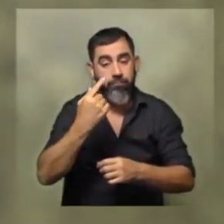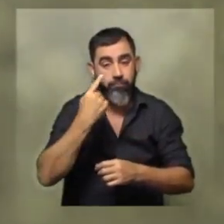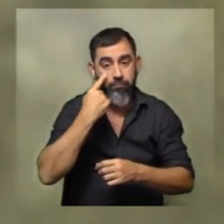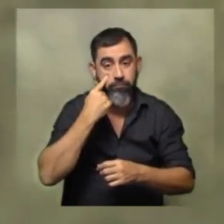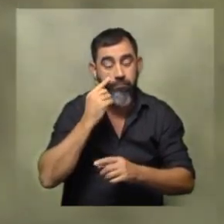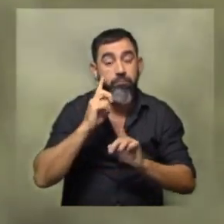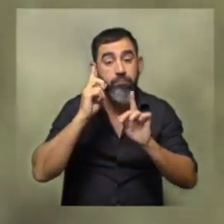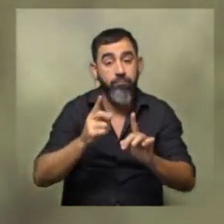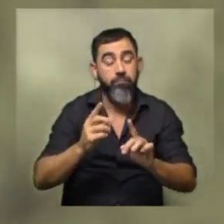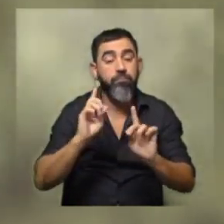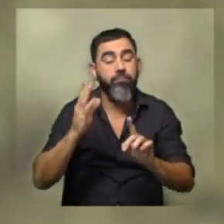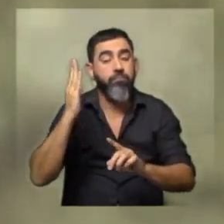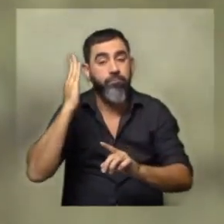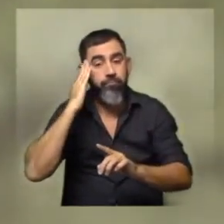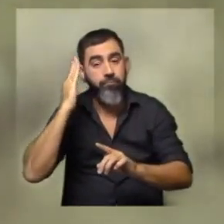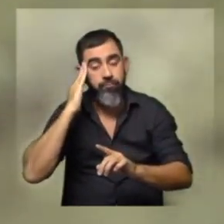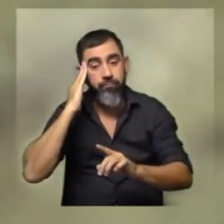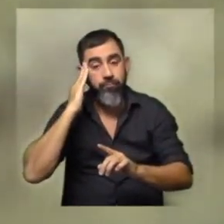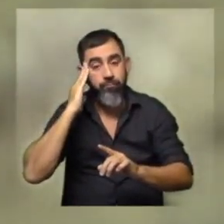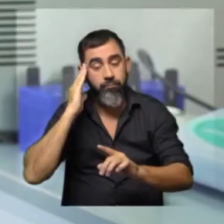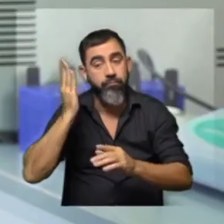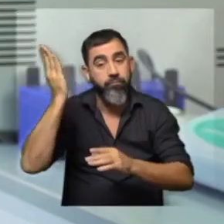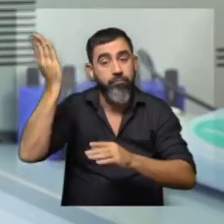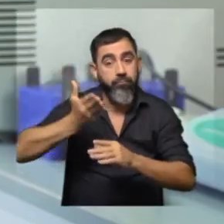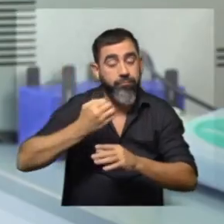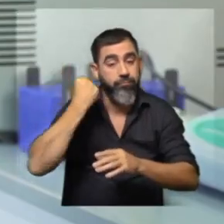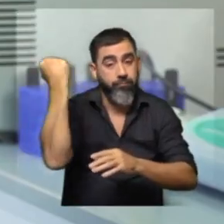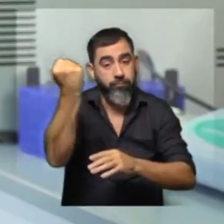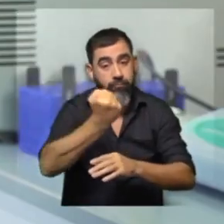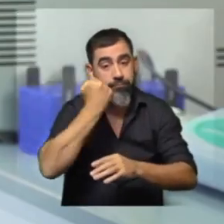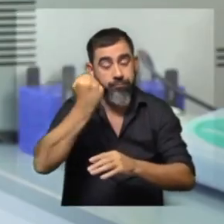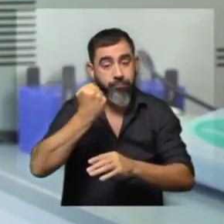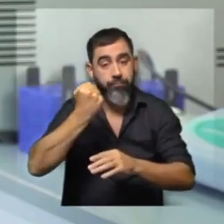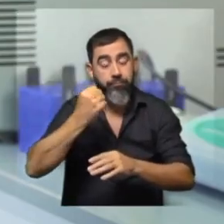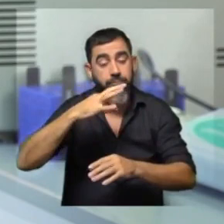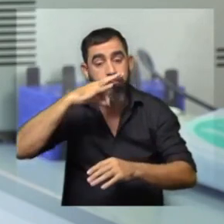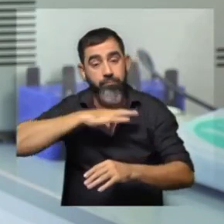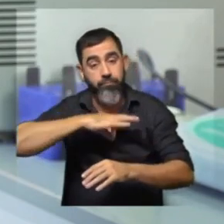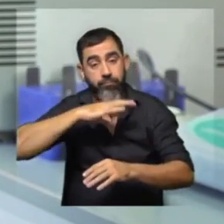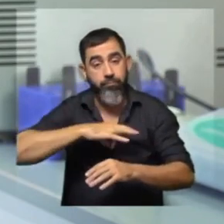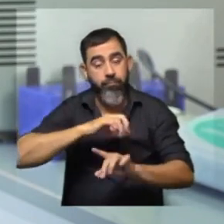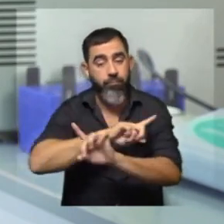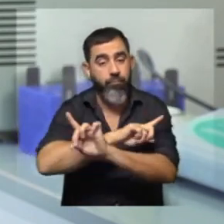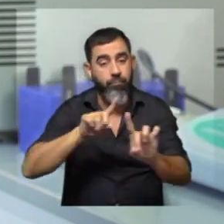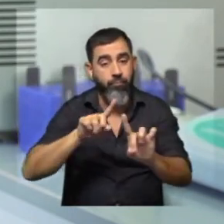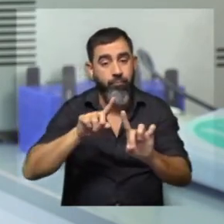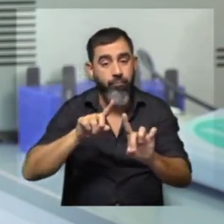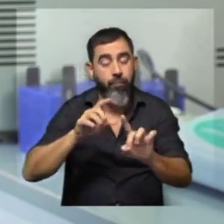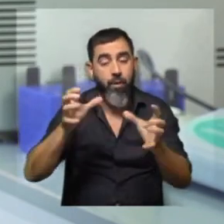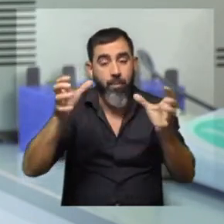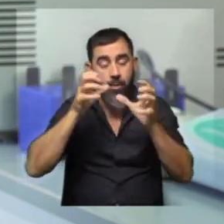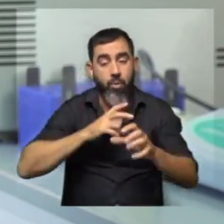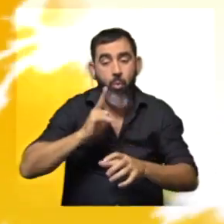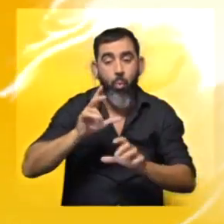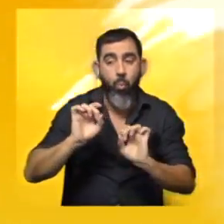pero tenemos que saber que un alto porcentaje de estos virus no necesariamente van a ser un riesgo para el